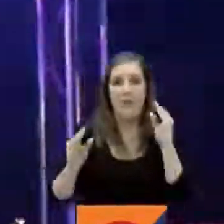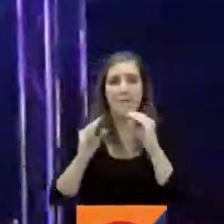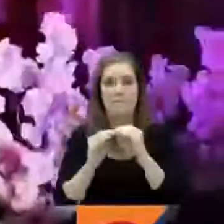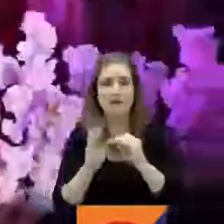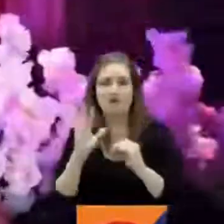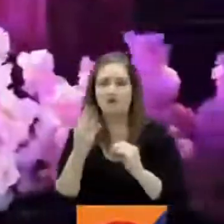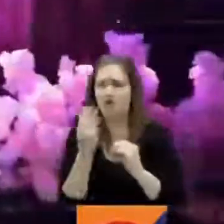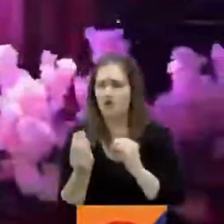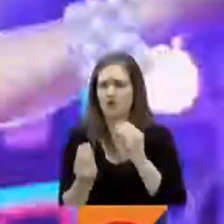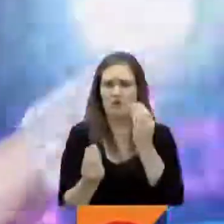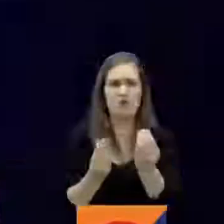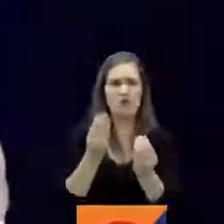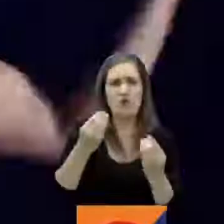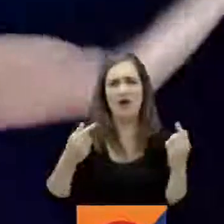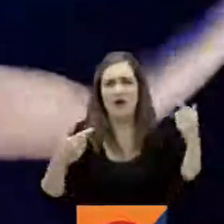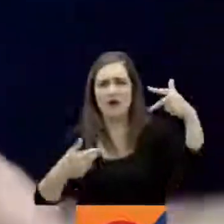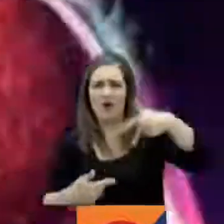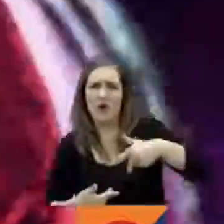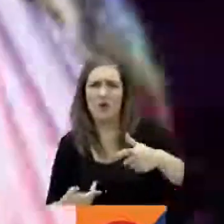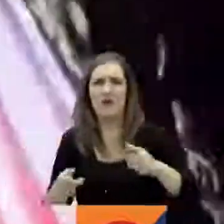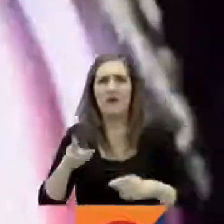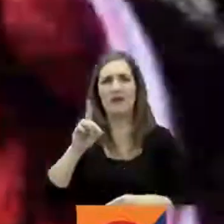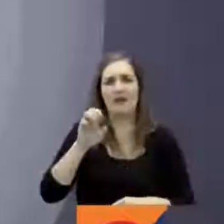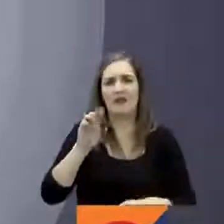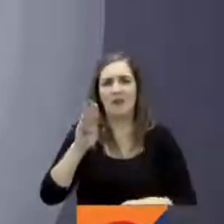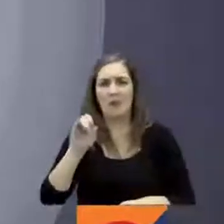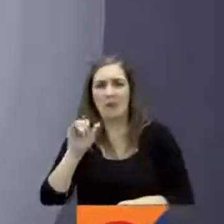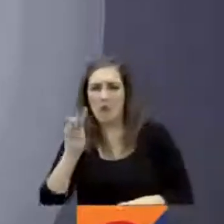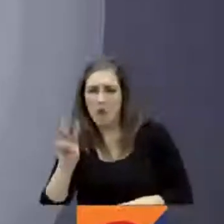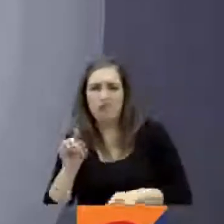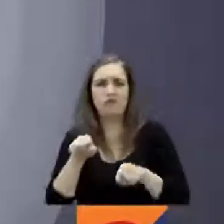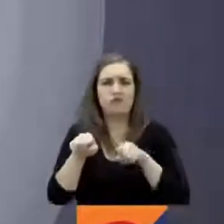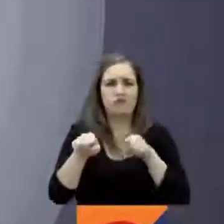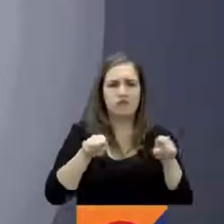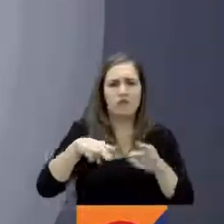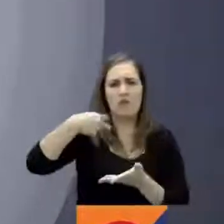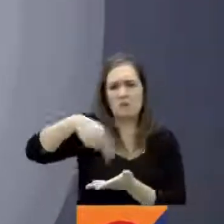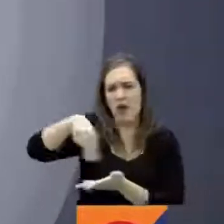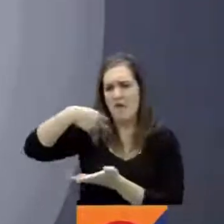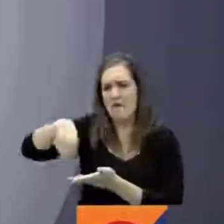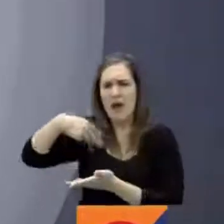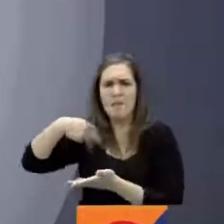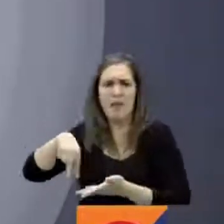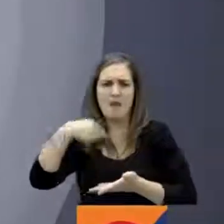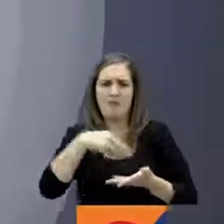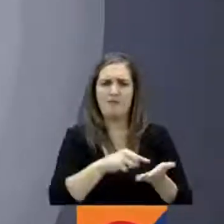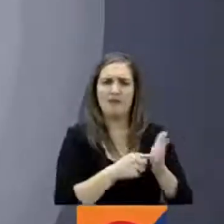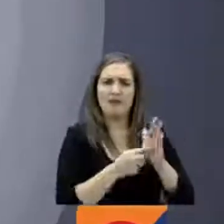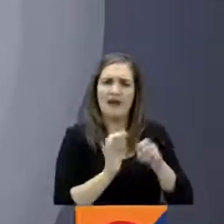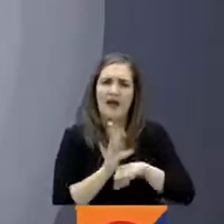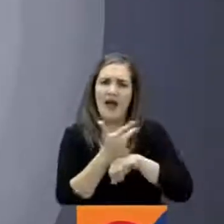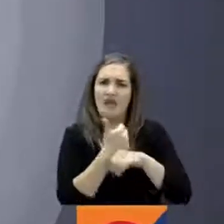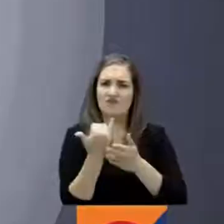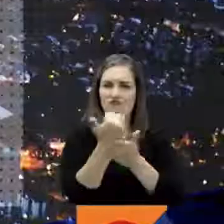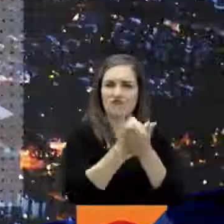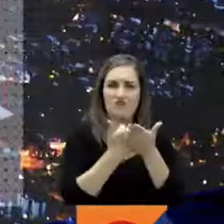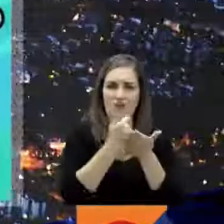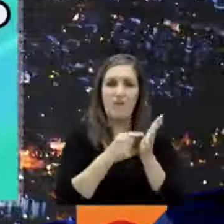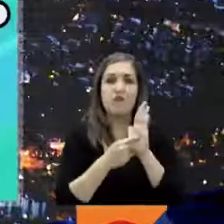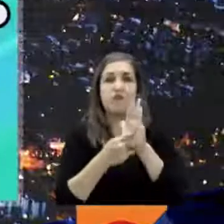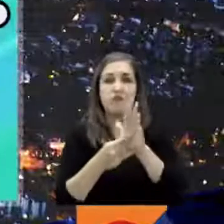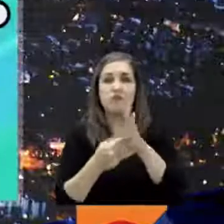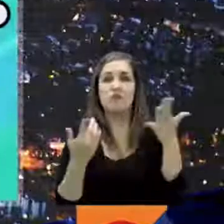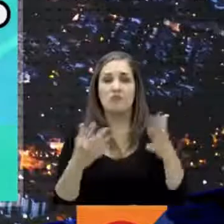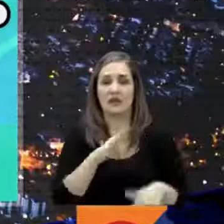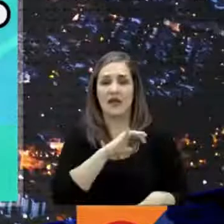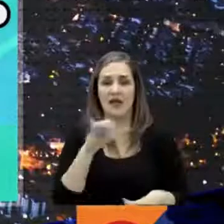urbanos como el hip hop y el dembow compartirán su arte con bailarines de street dance y muestras de arte gráfico que estarán disponibles en